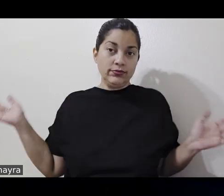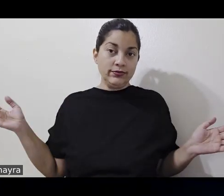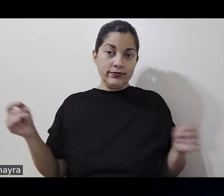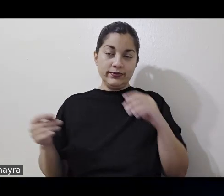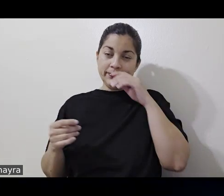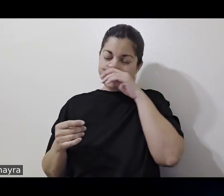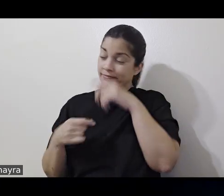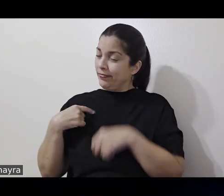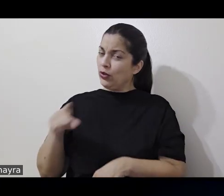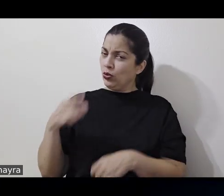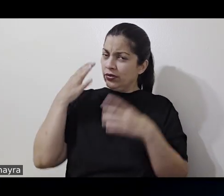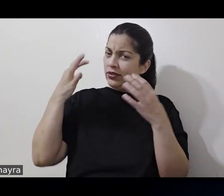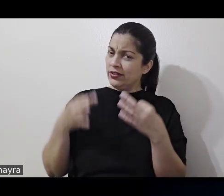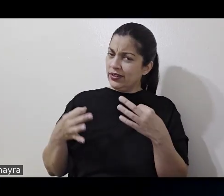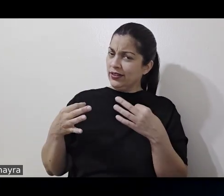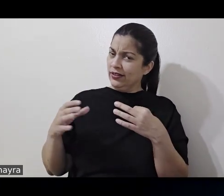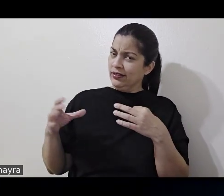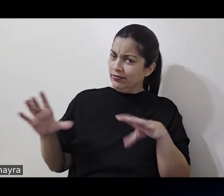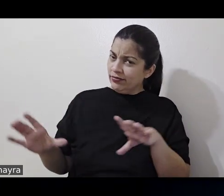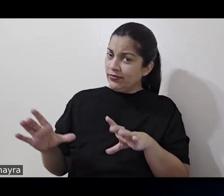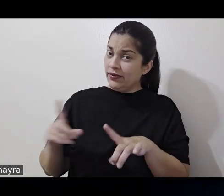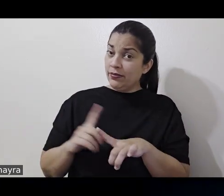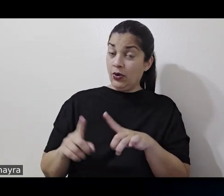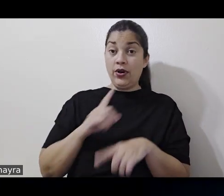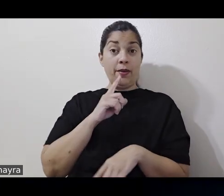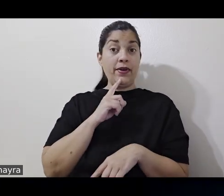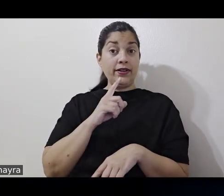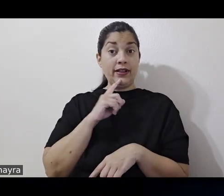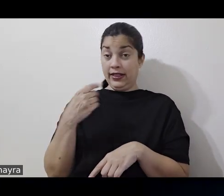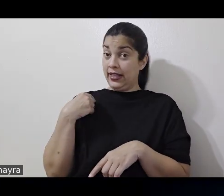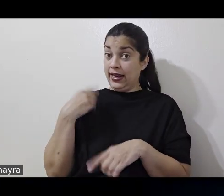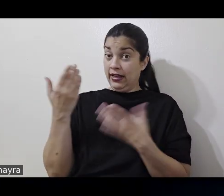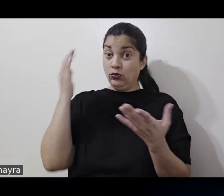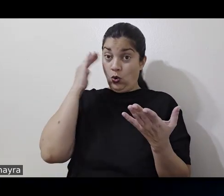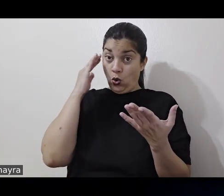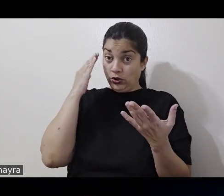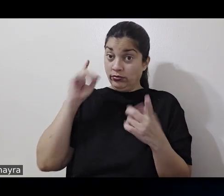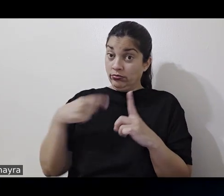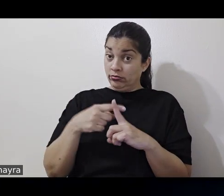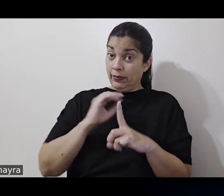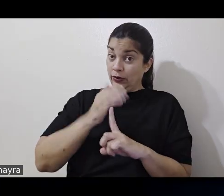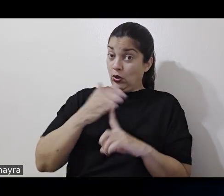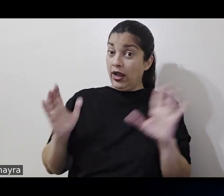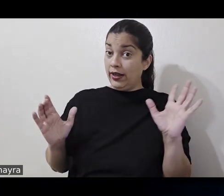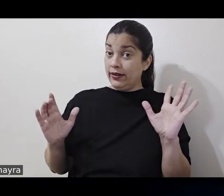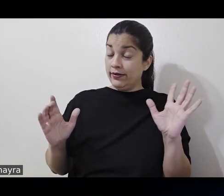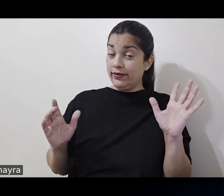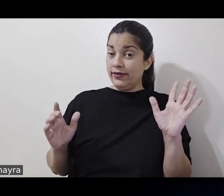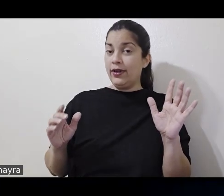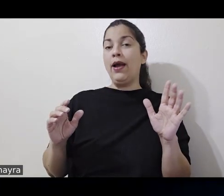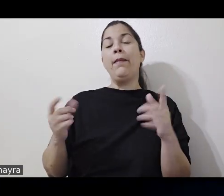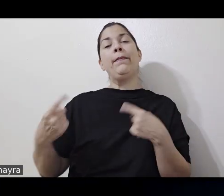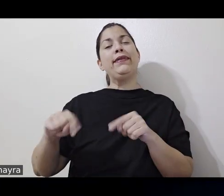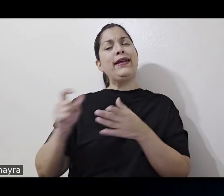pero realmente es como... Pero realmente porque es que ya tiene el conocimiento de ese personaje. Realmente cuando está escribiendo el otro cuento es que